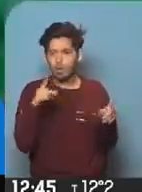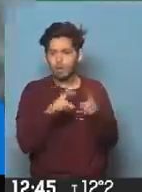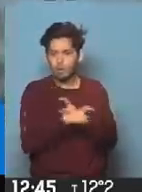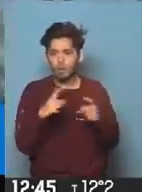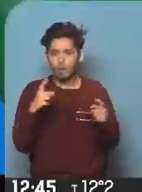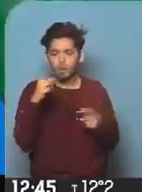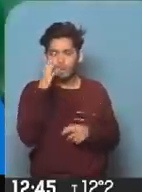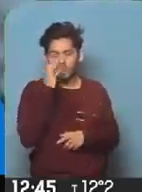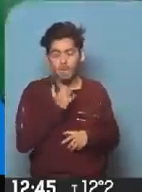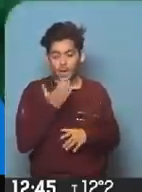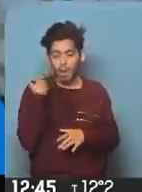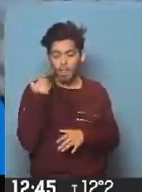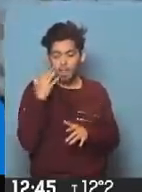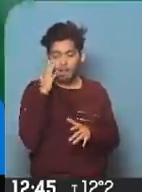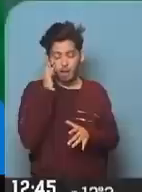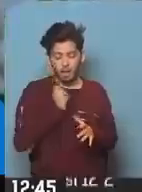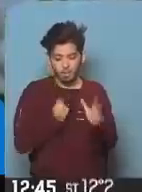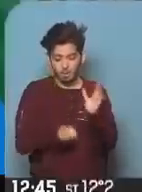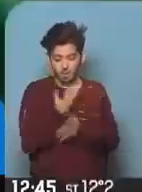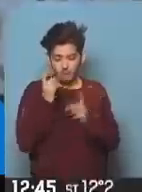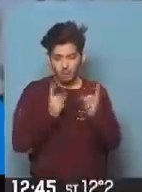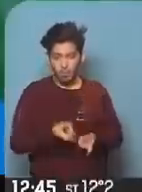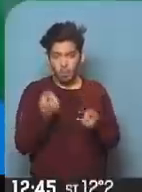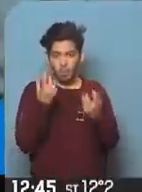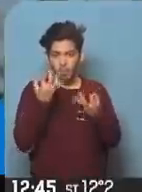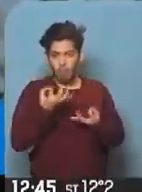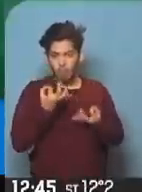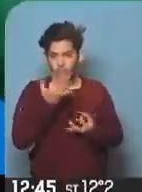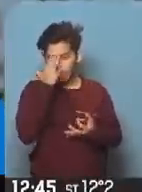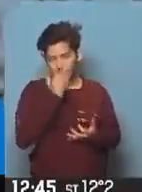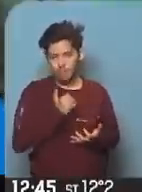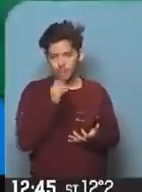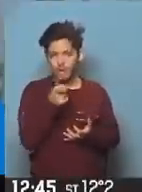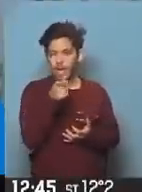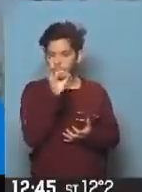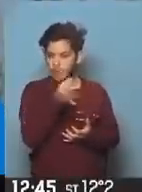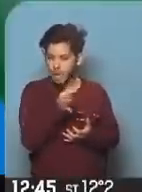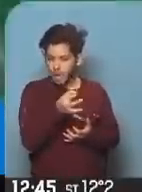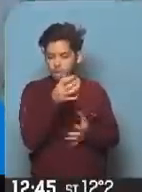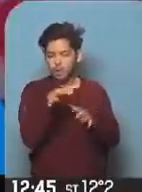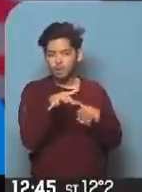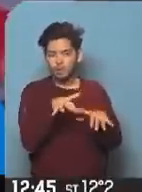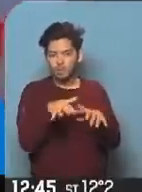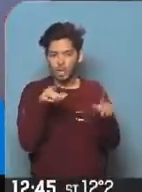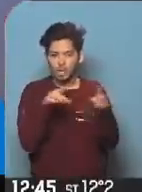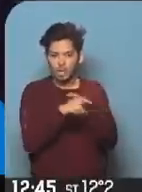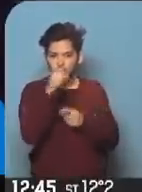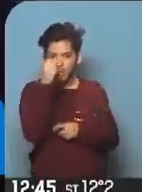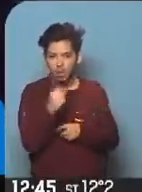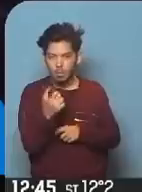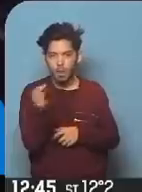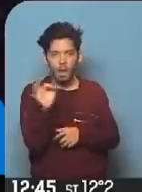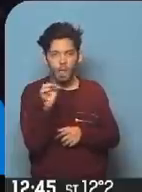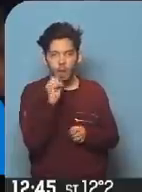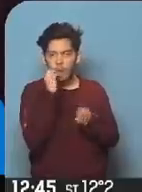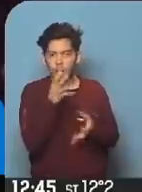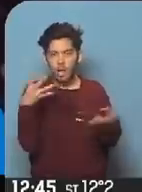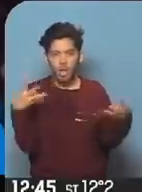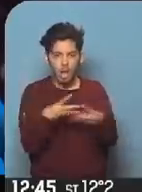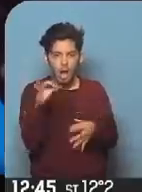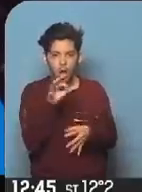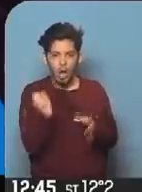que en la dictadura también se crearon, porque en definitiva, como buen militar que es, él sabe que en un contexto de crisis económica nada mejor que hacer una guerra